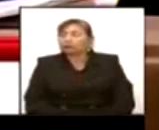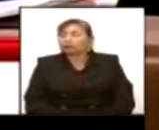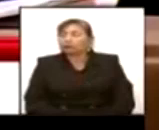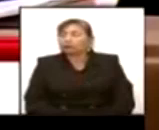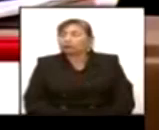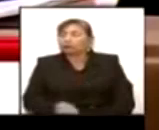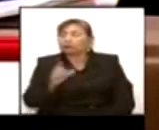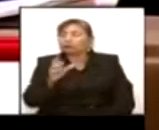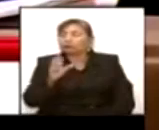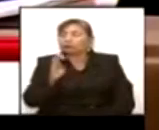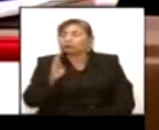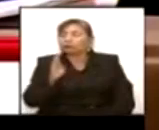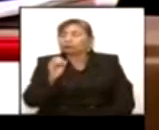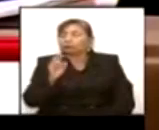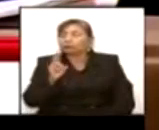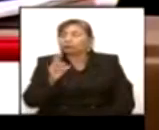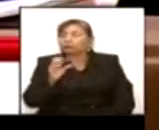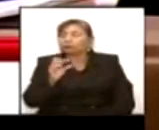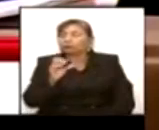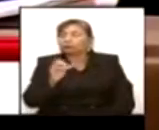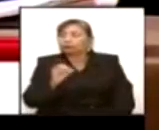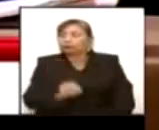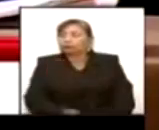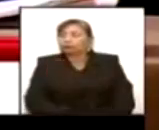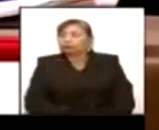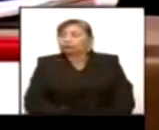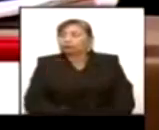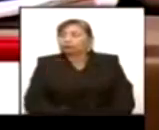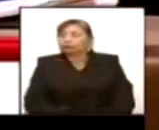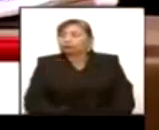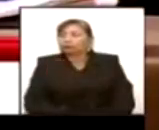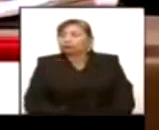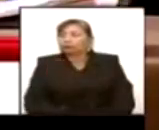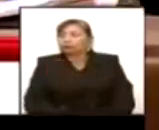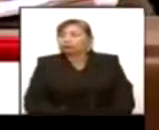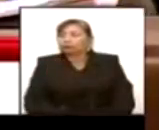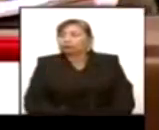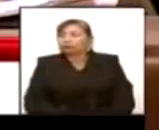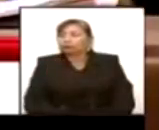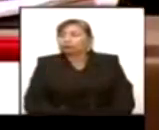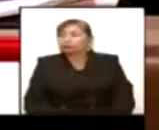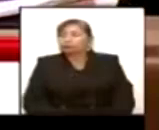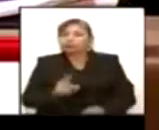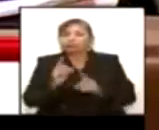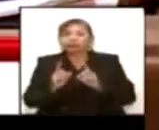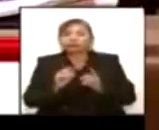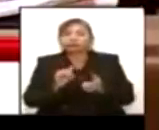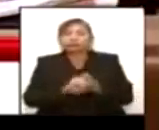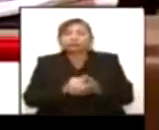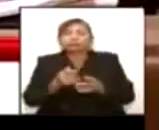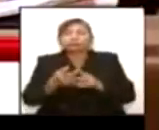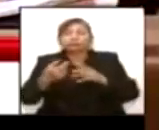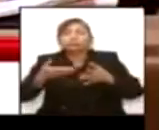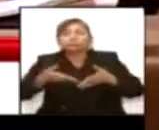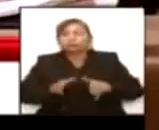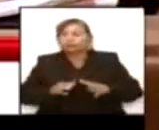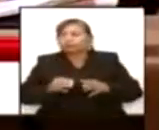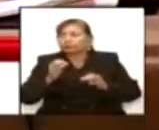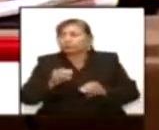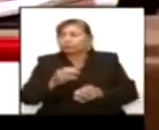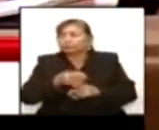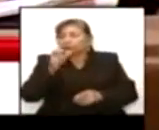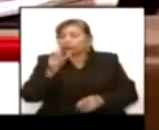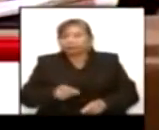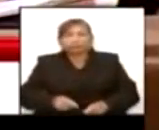Teresa Arimborgo, si no me equivoco, ¿sí? Me hace la pregunta, bueno, desde el nacimiento se